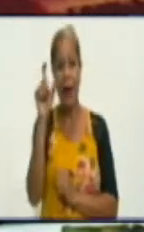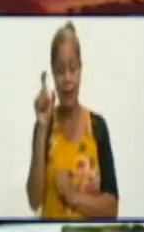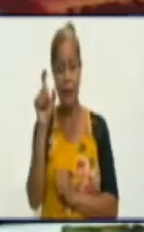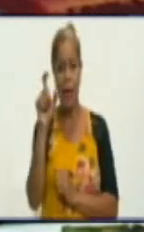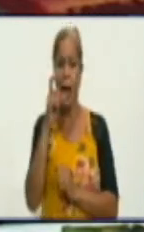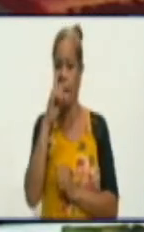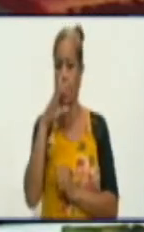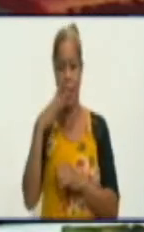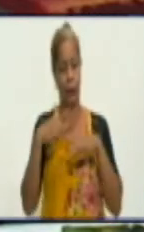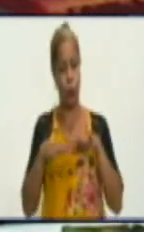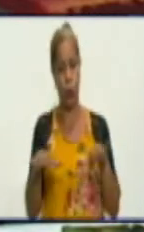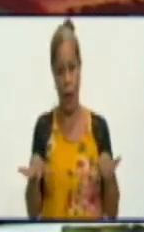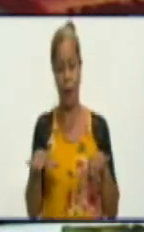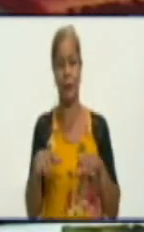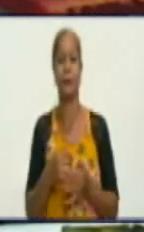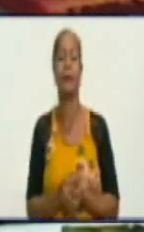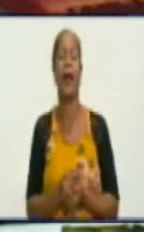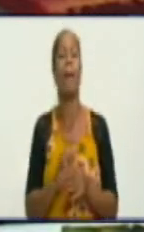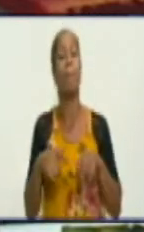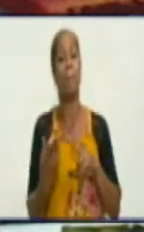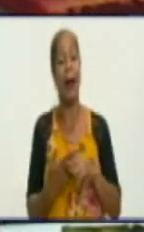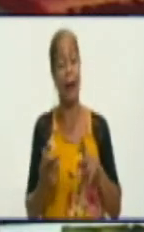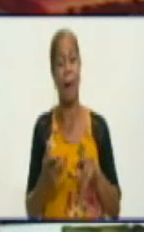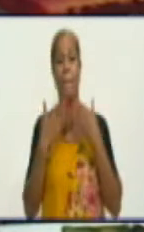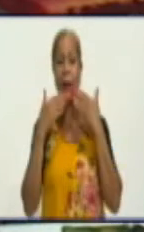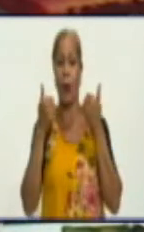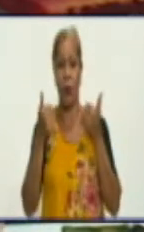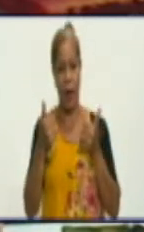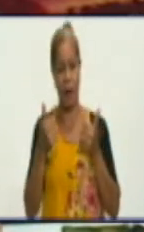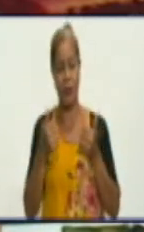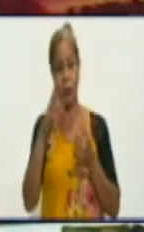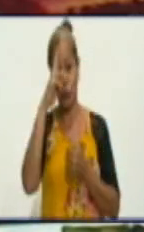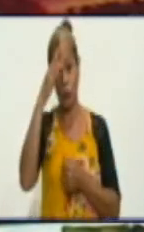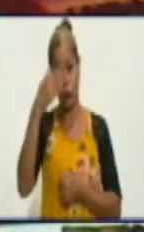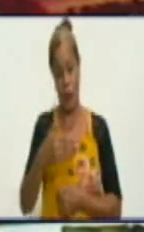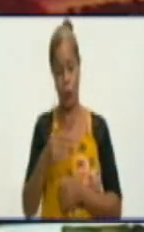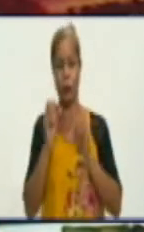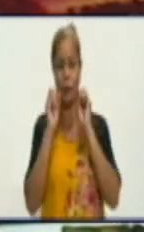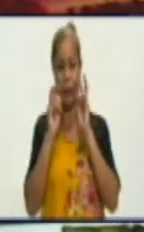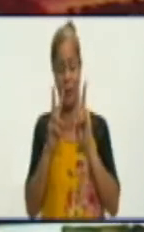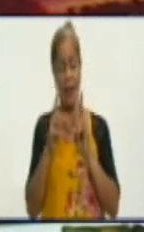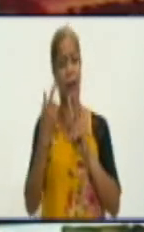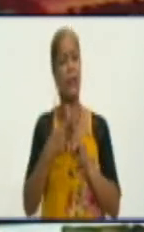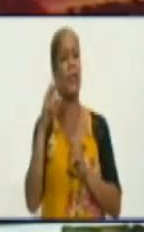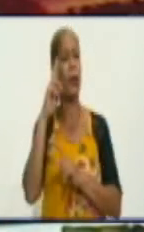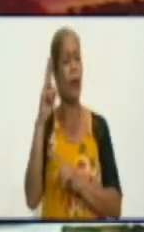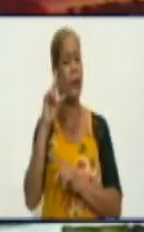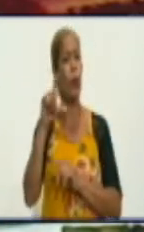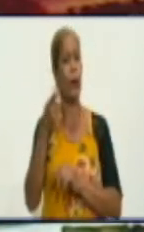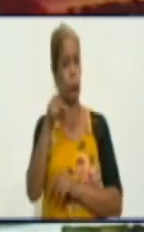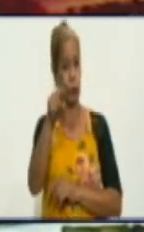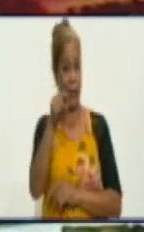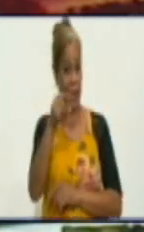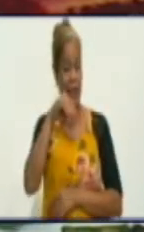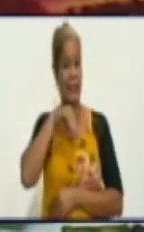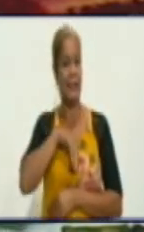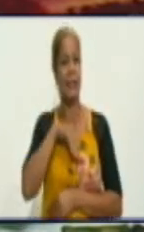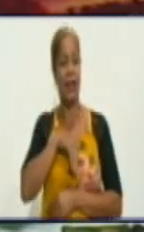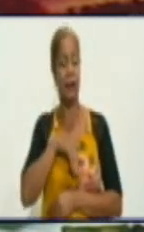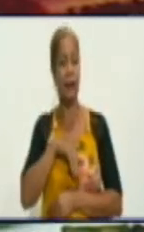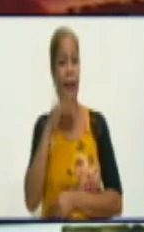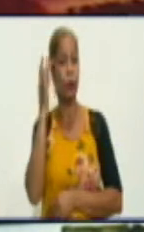va a conllevar pues a tener una hipertensión arterial adecuada. Y recuerde, cuando se siente usted dolor de cabeza, acudir